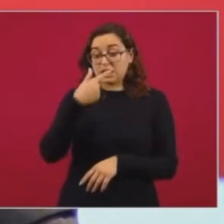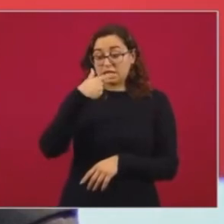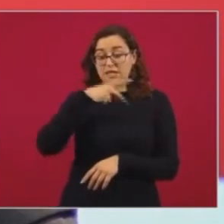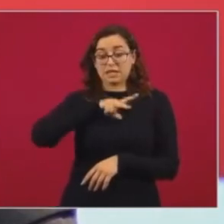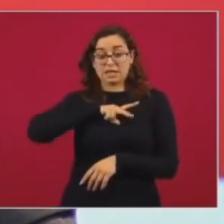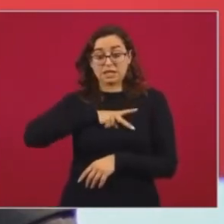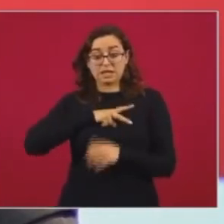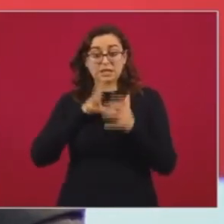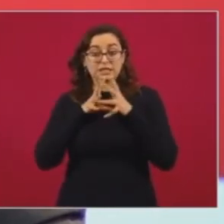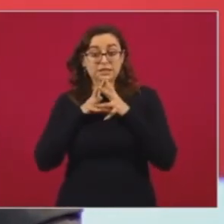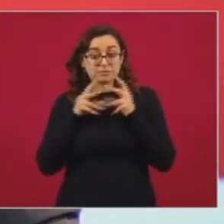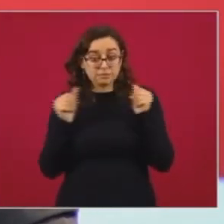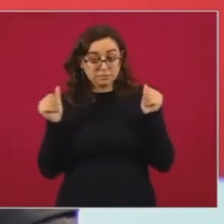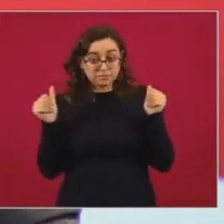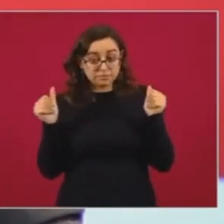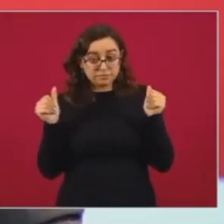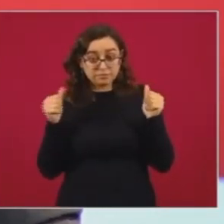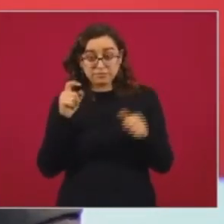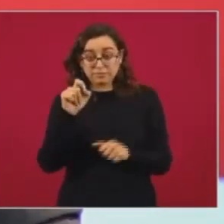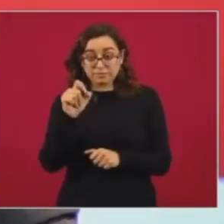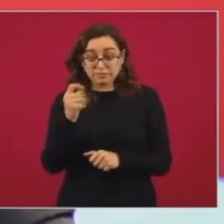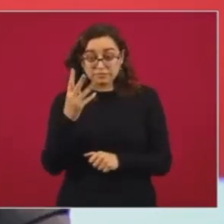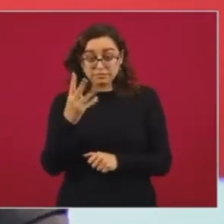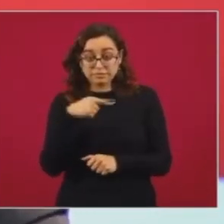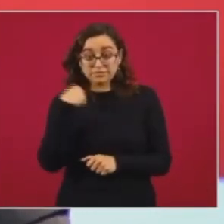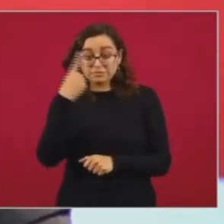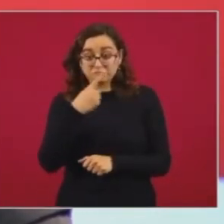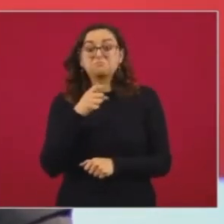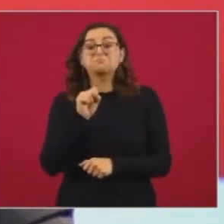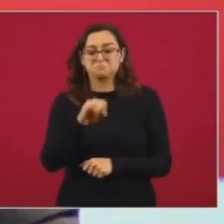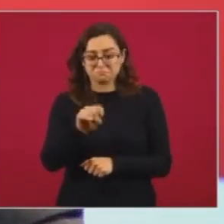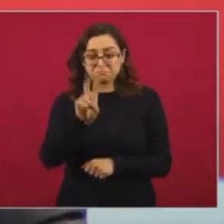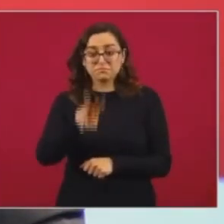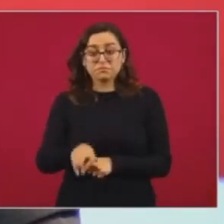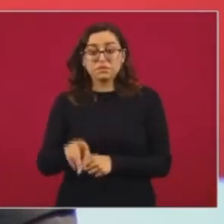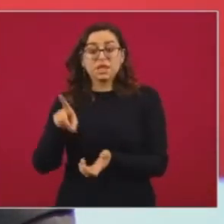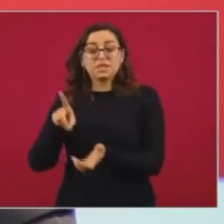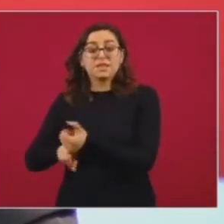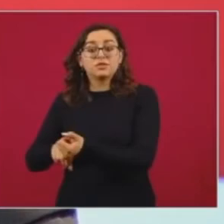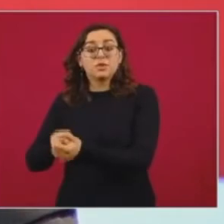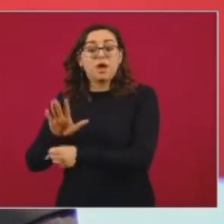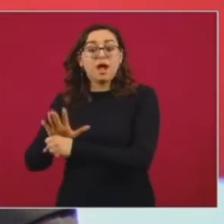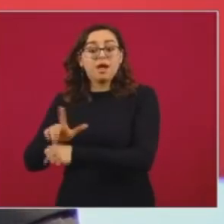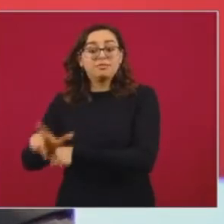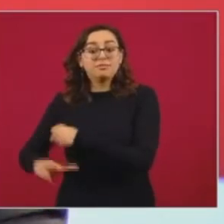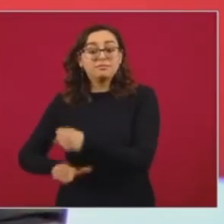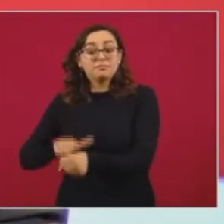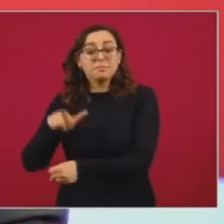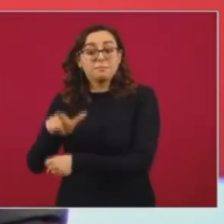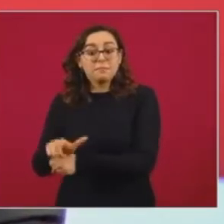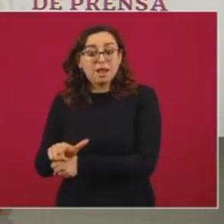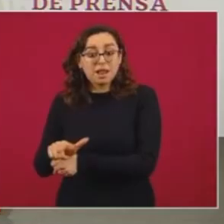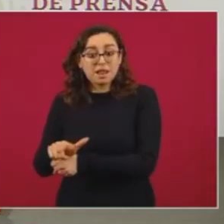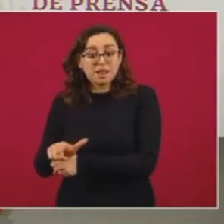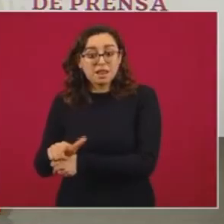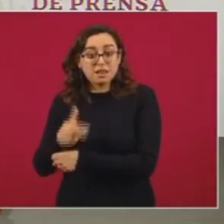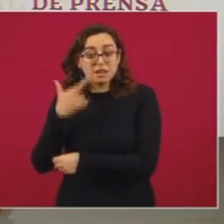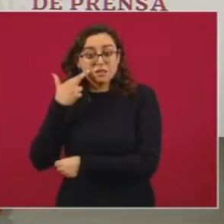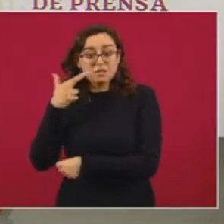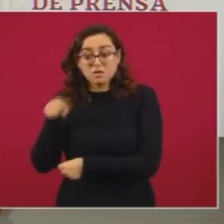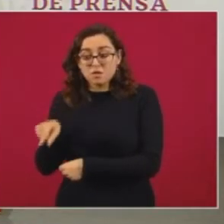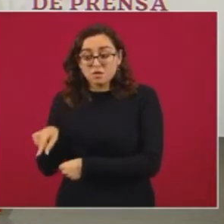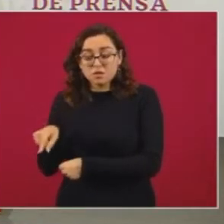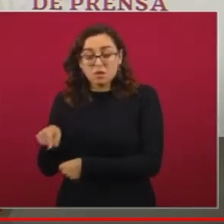propagación del virus en especies animales, en hurones. Es un modelo experimental